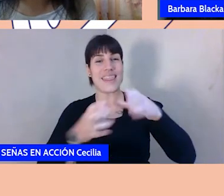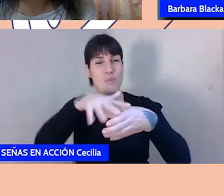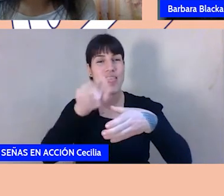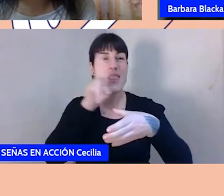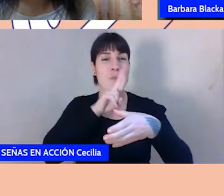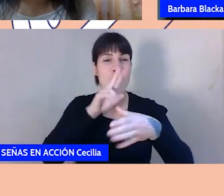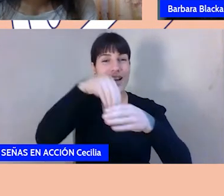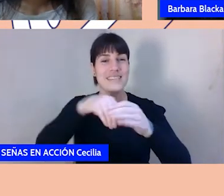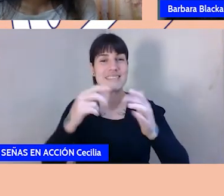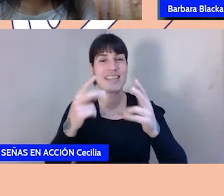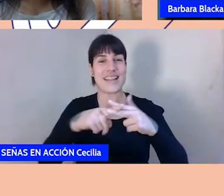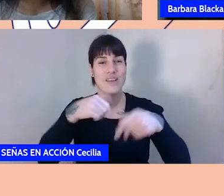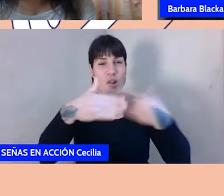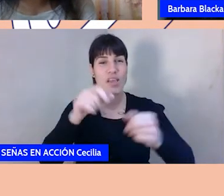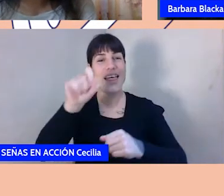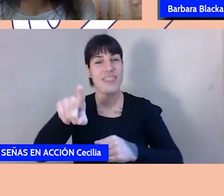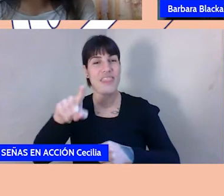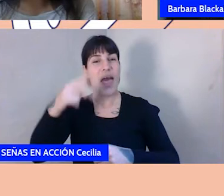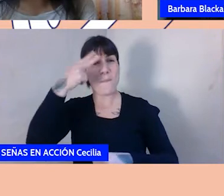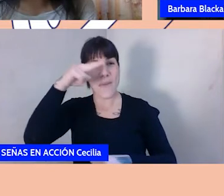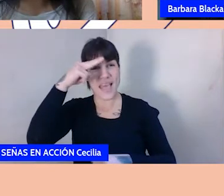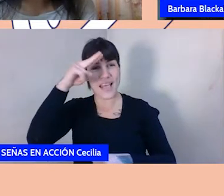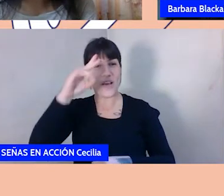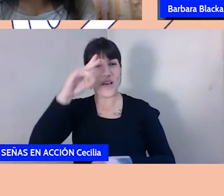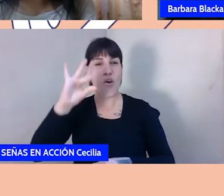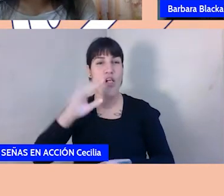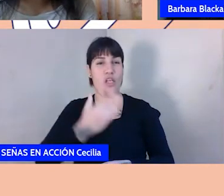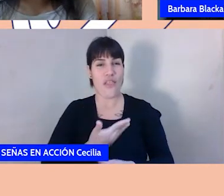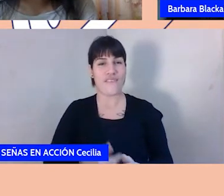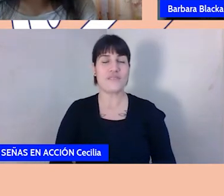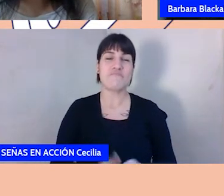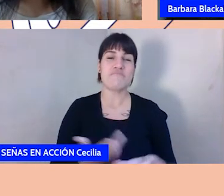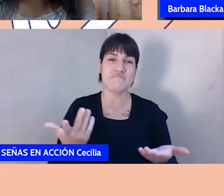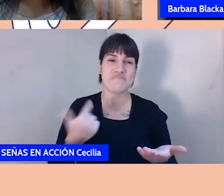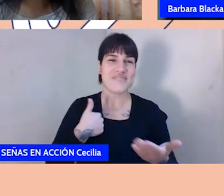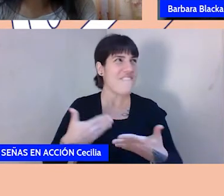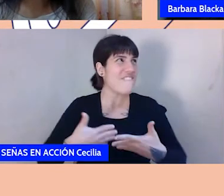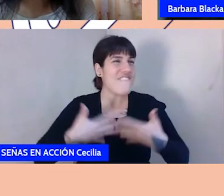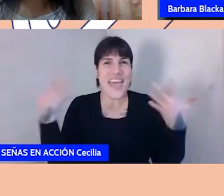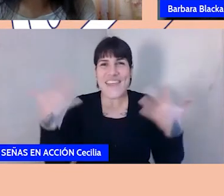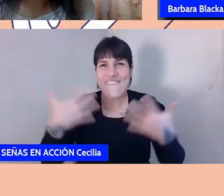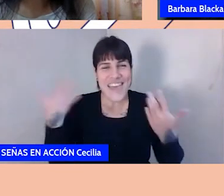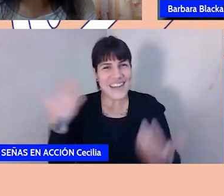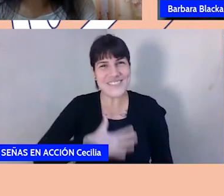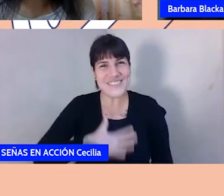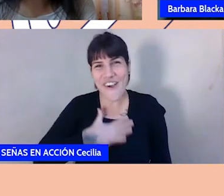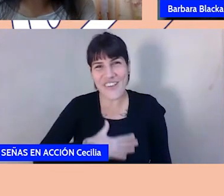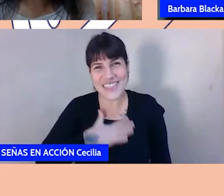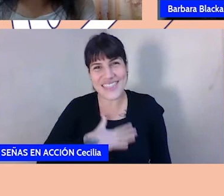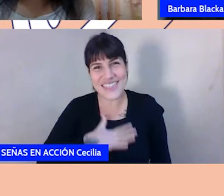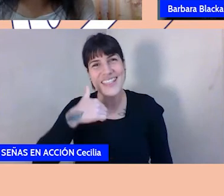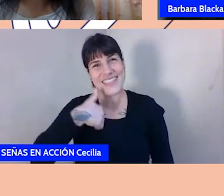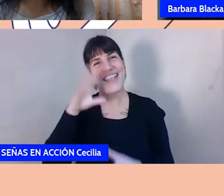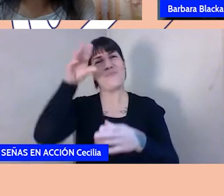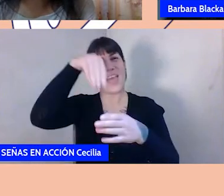en Ciudad de México. Y hoy estoy súper contenta de estar compartiendo este espacio